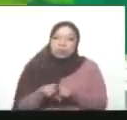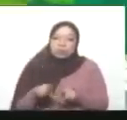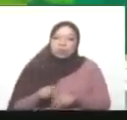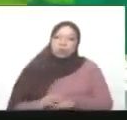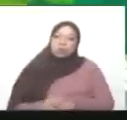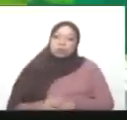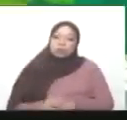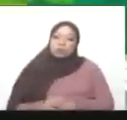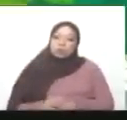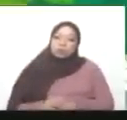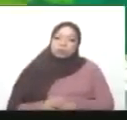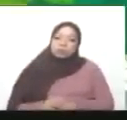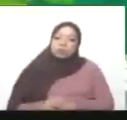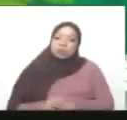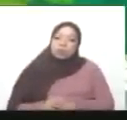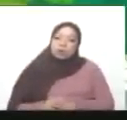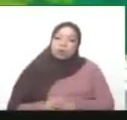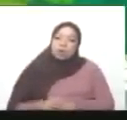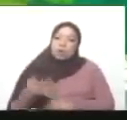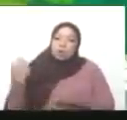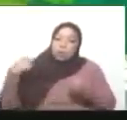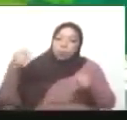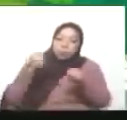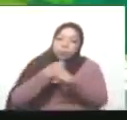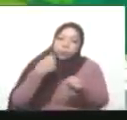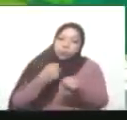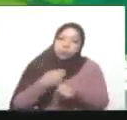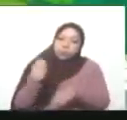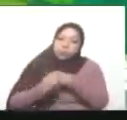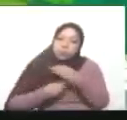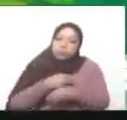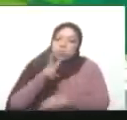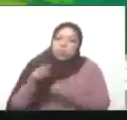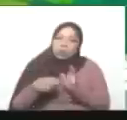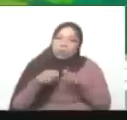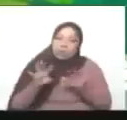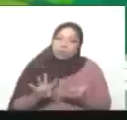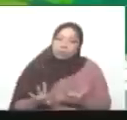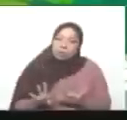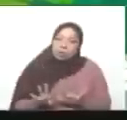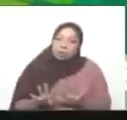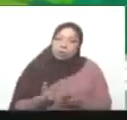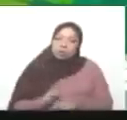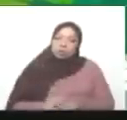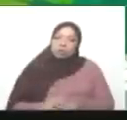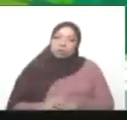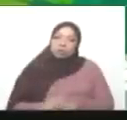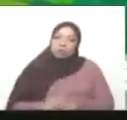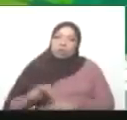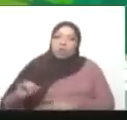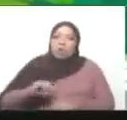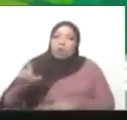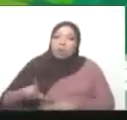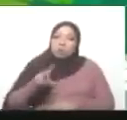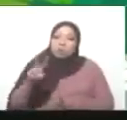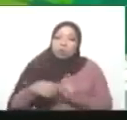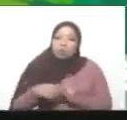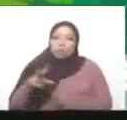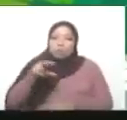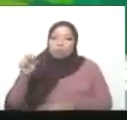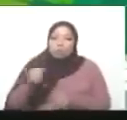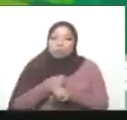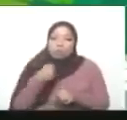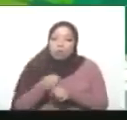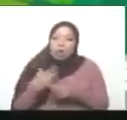para unos ejercicios que llamaron mute Horizon 2019 en julio 2020 el